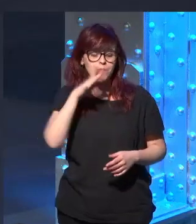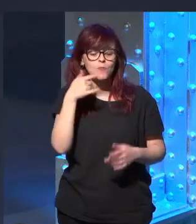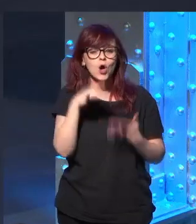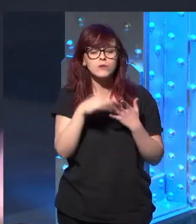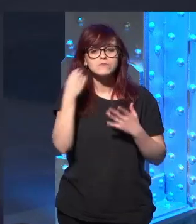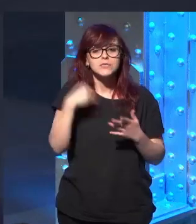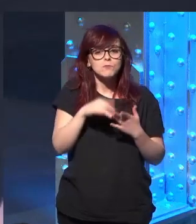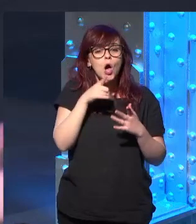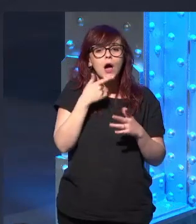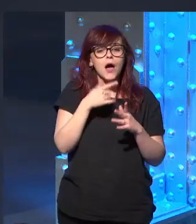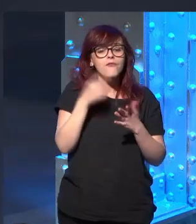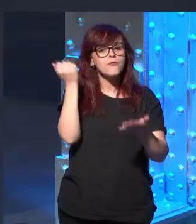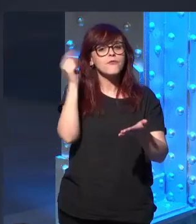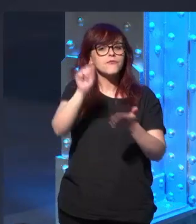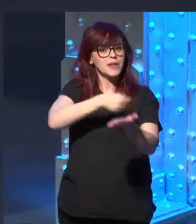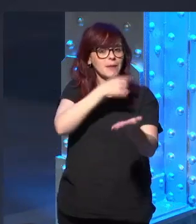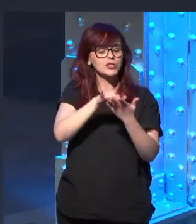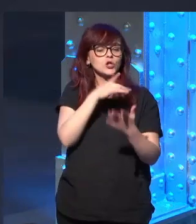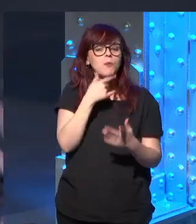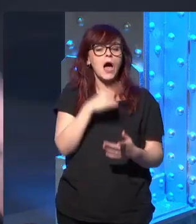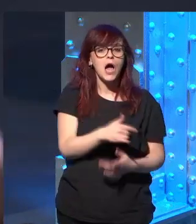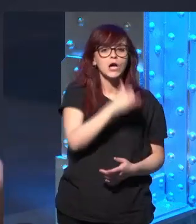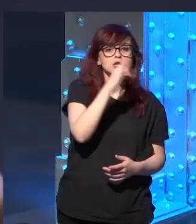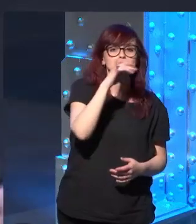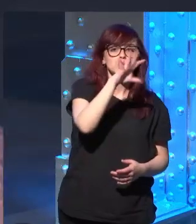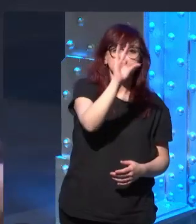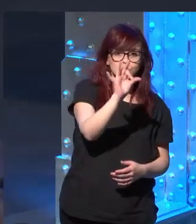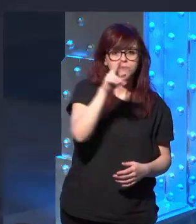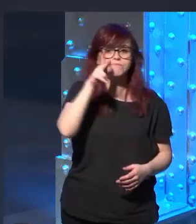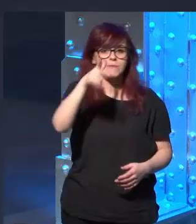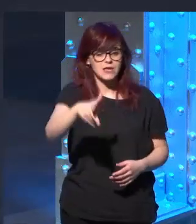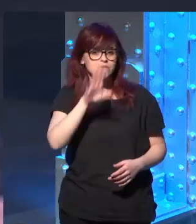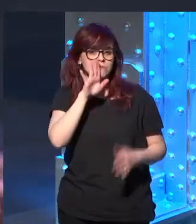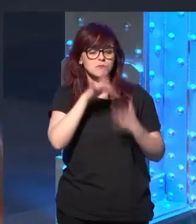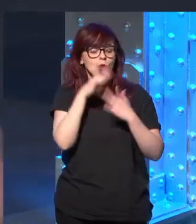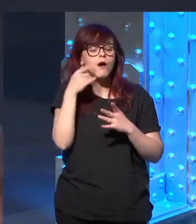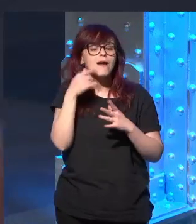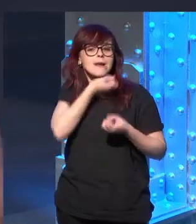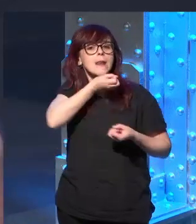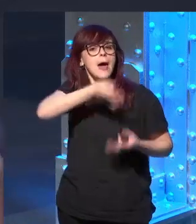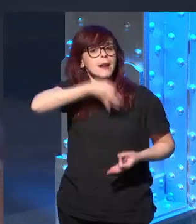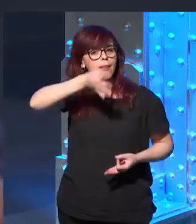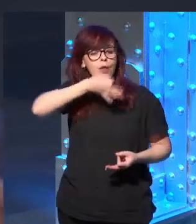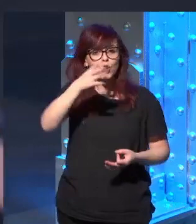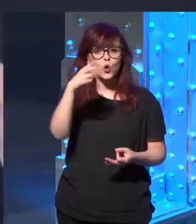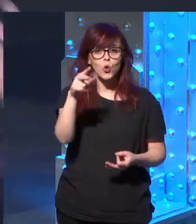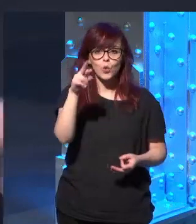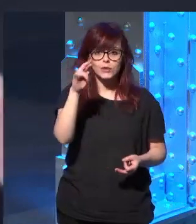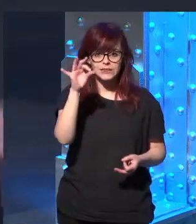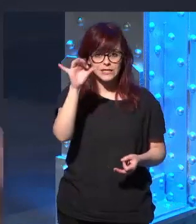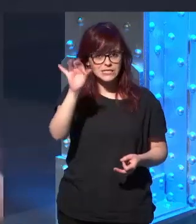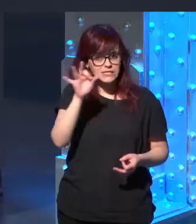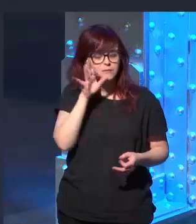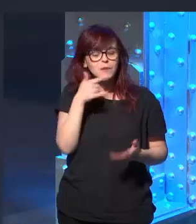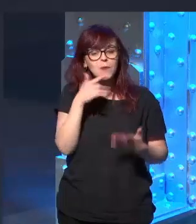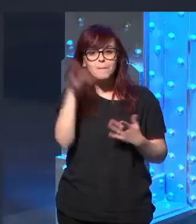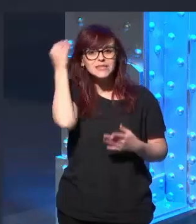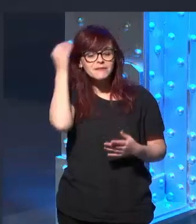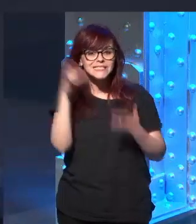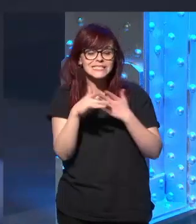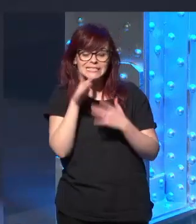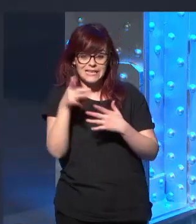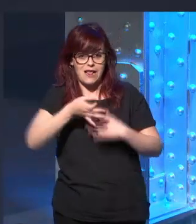con las iniciales para que no supieran que era una mujer, ¿no? Porque como el narrador es Ponyboy Curtis, uh-huh, y es un chico, pensaba que si sabían que era una